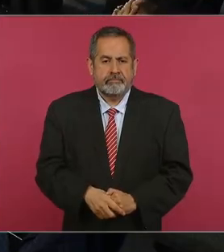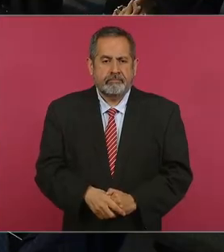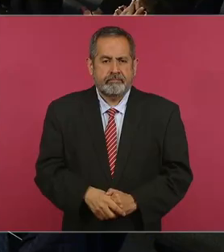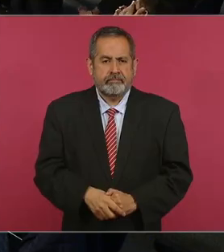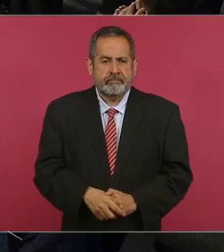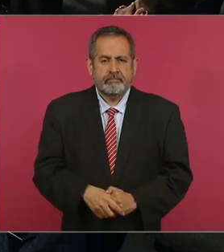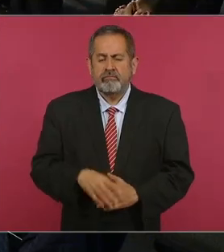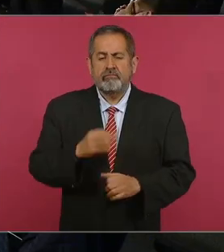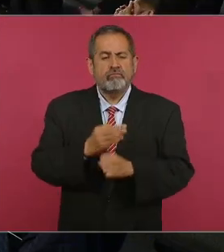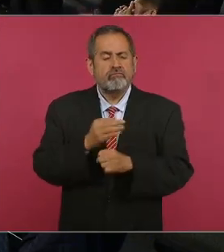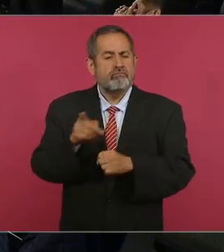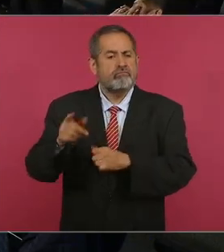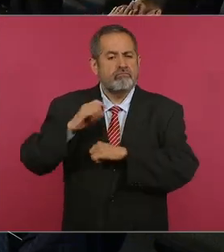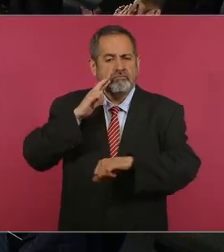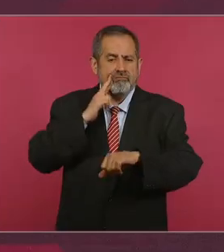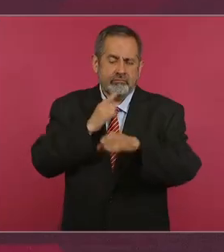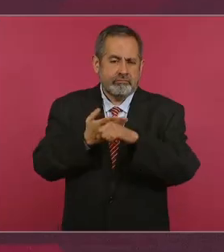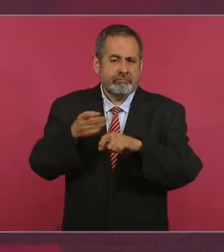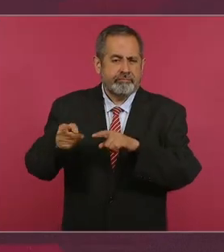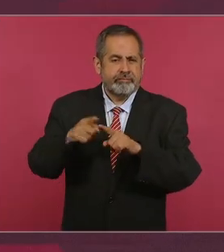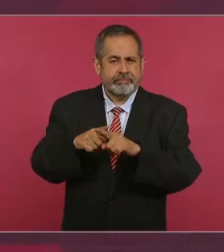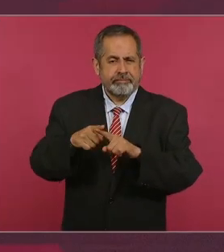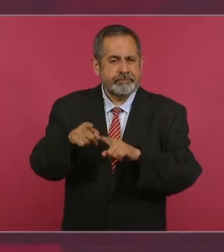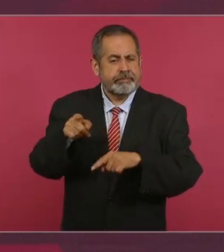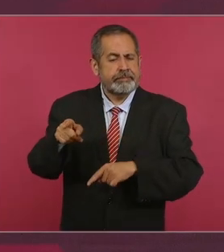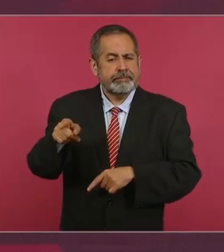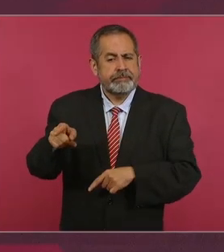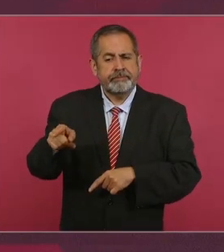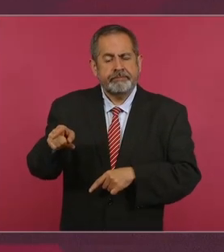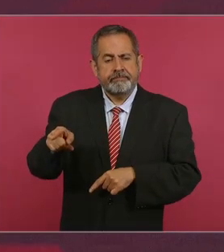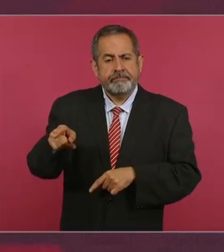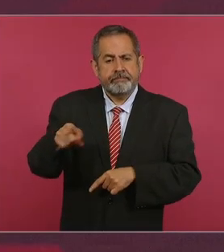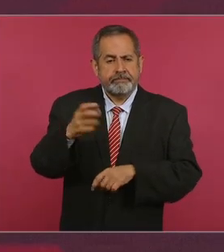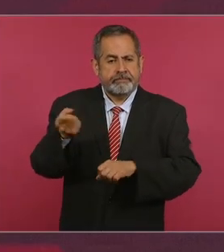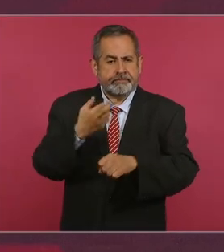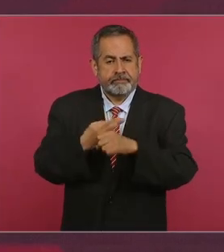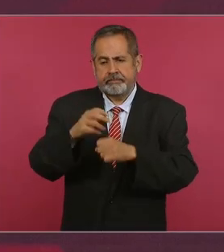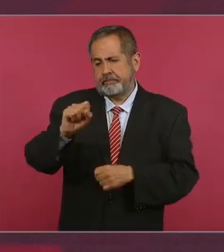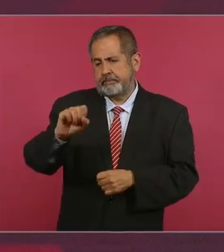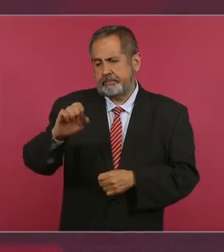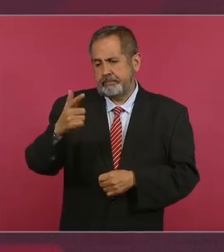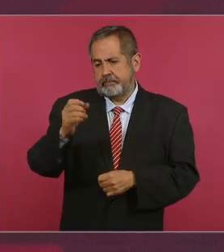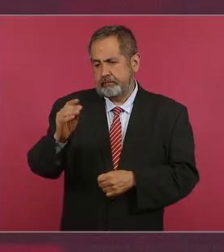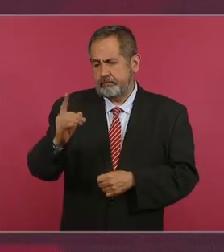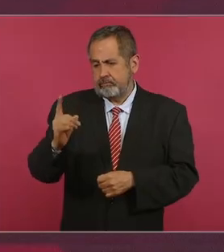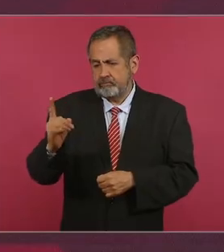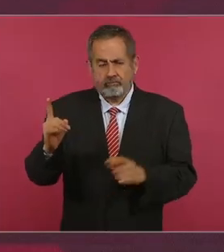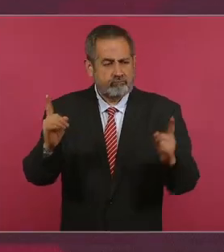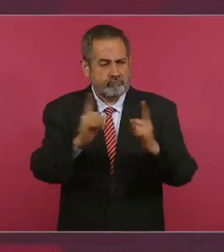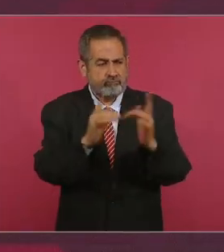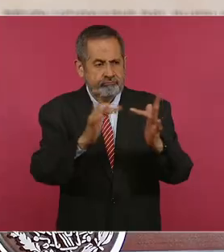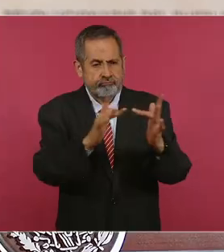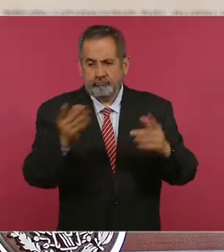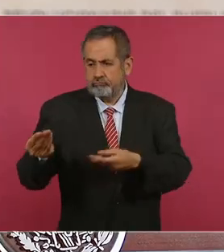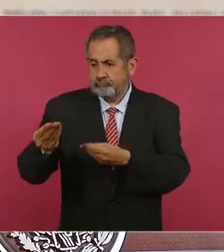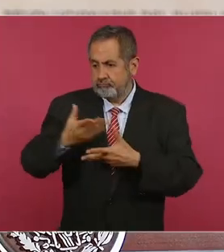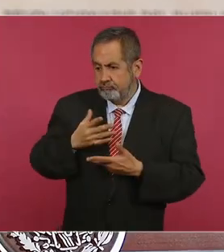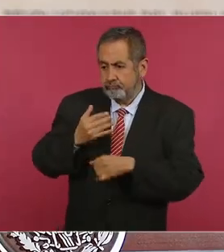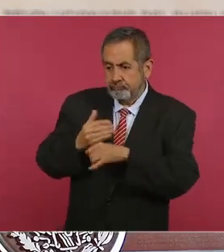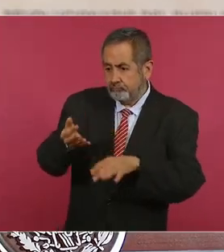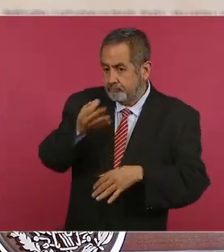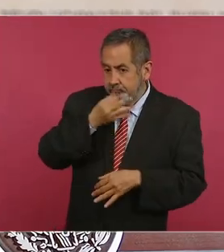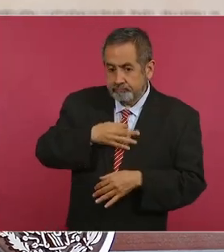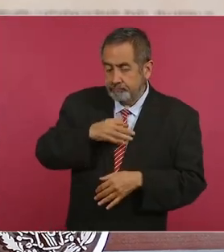Lo está viendo la secretaria de Gobernación, pero no me ha informado. Quiero ver, porque ya